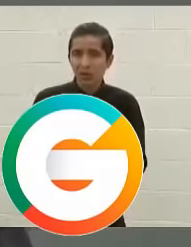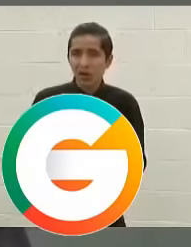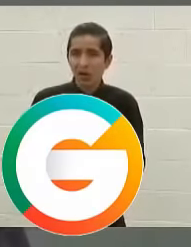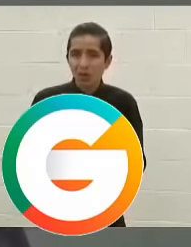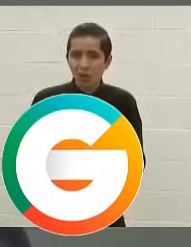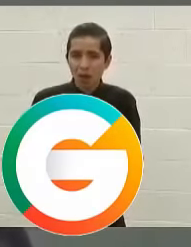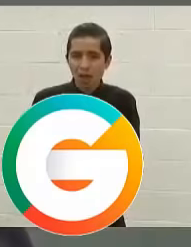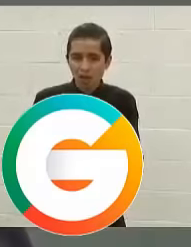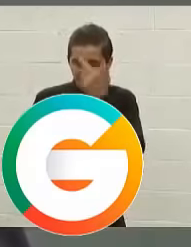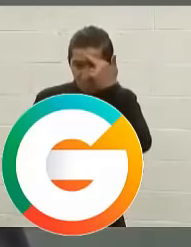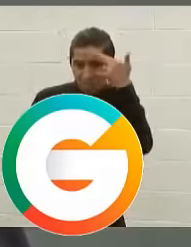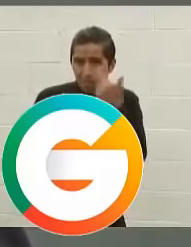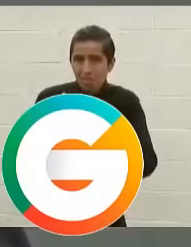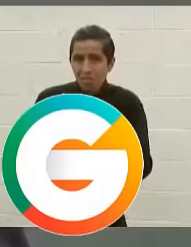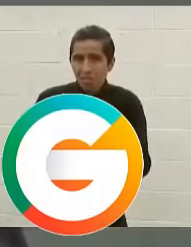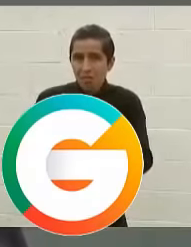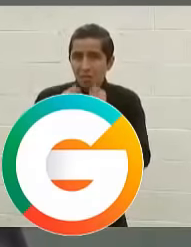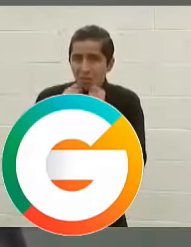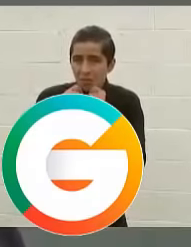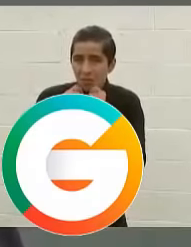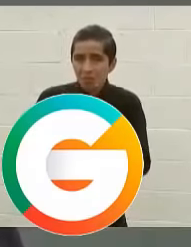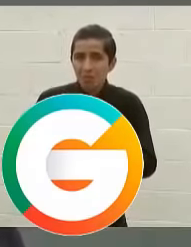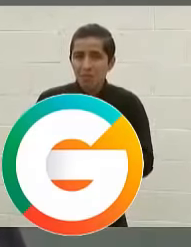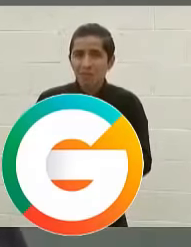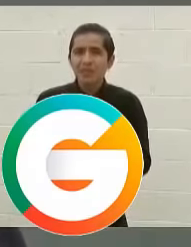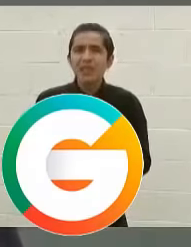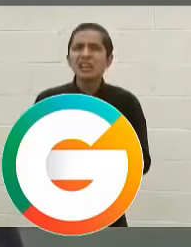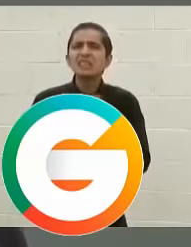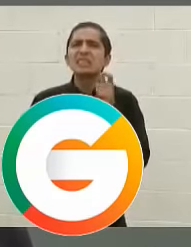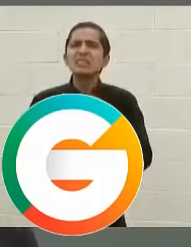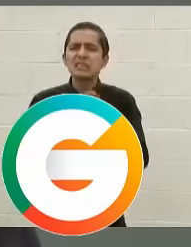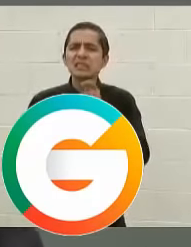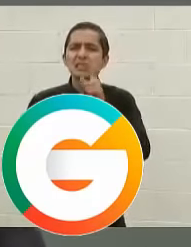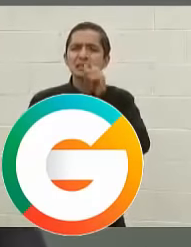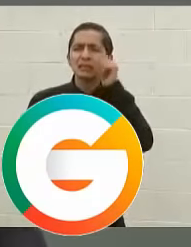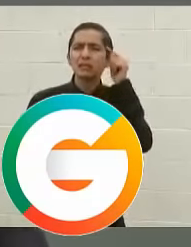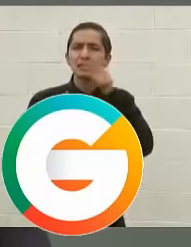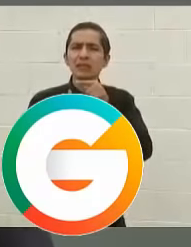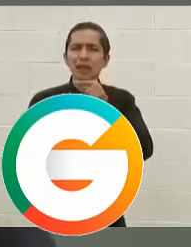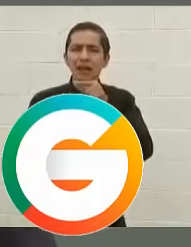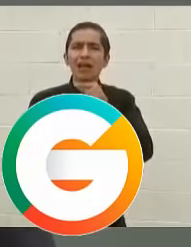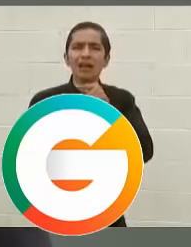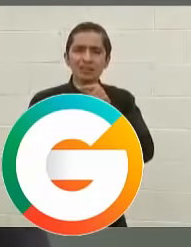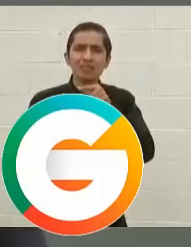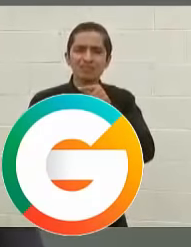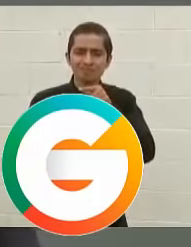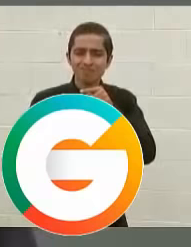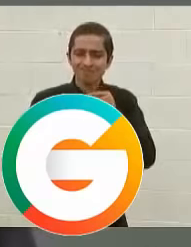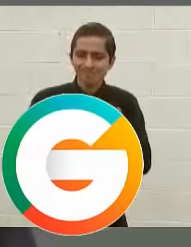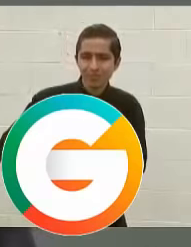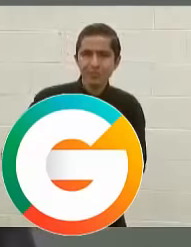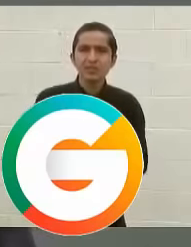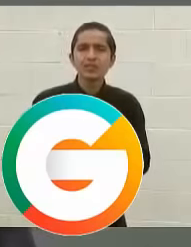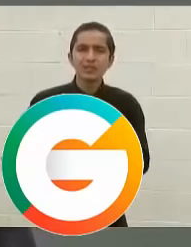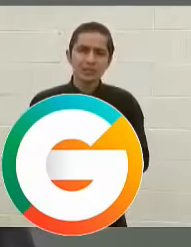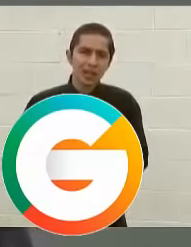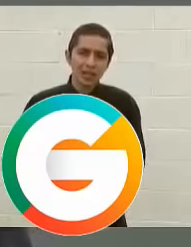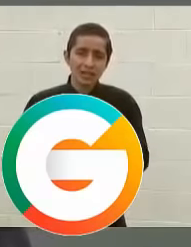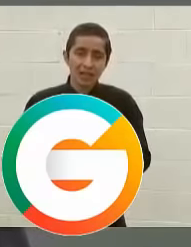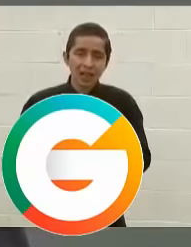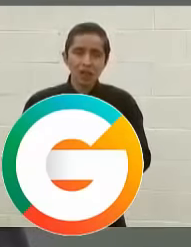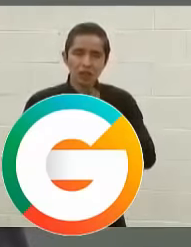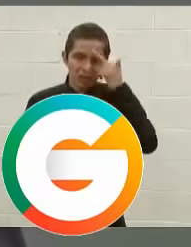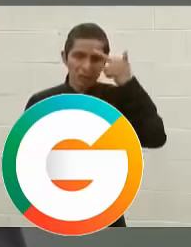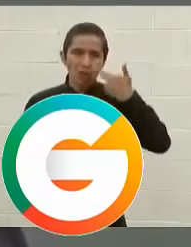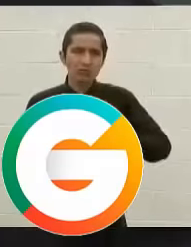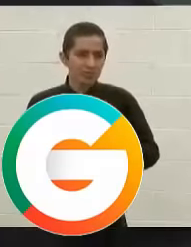violación a la ley es un reto al Estado de Derecho, y somos los responsables